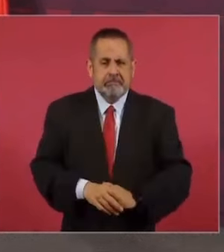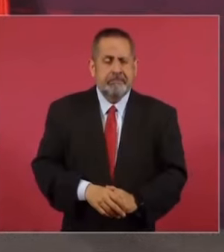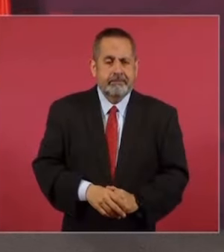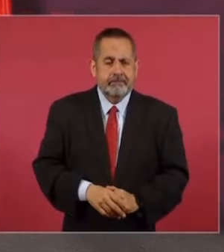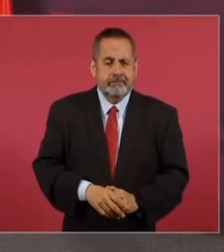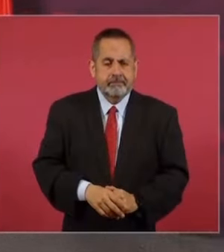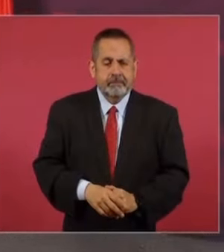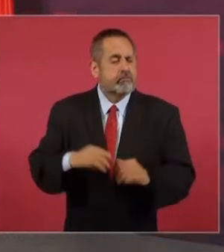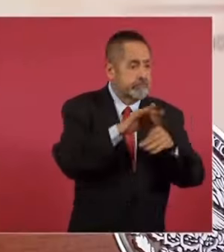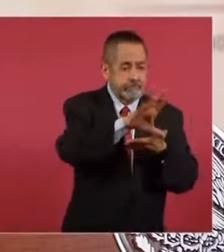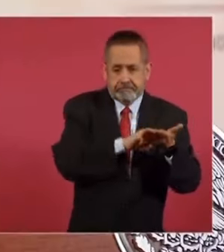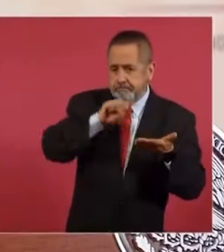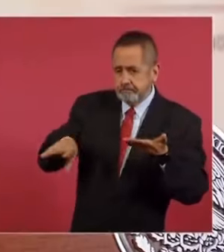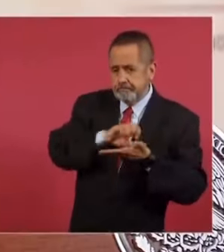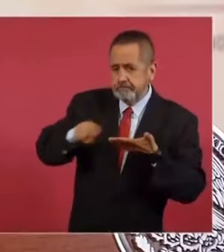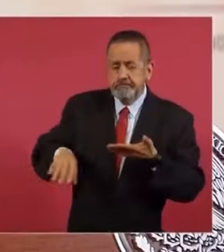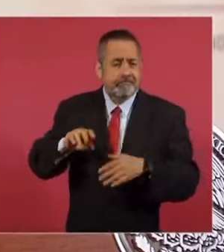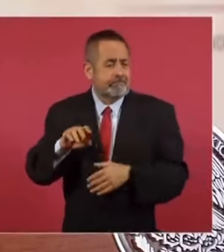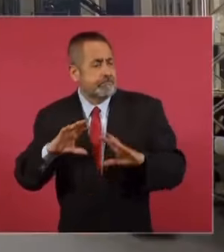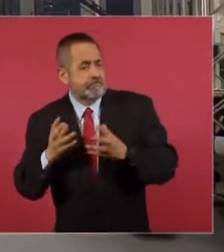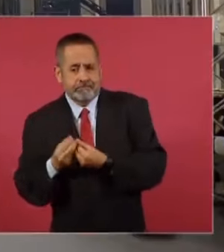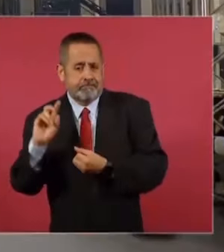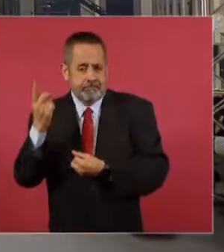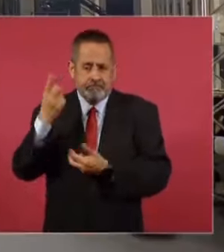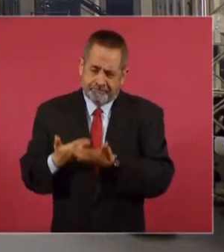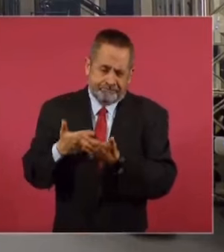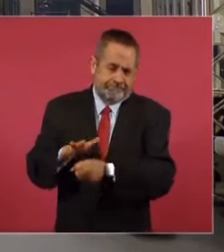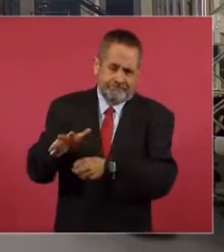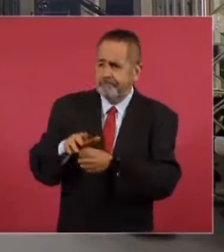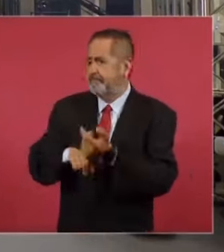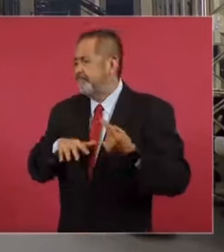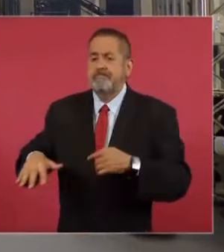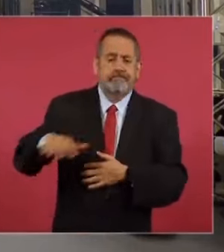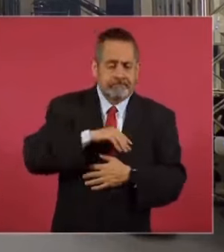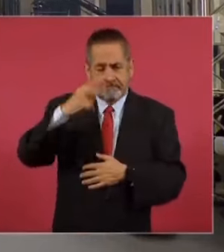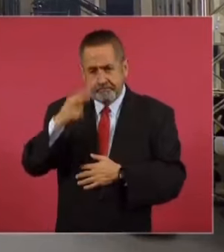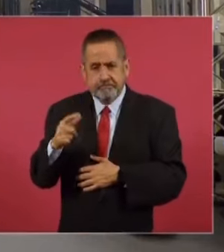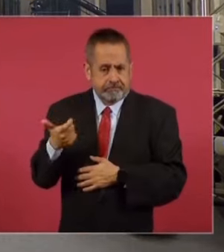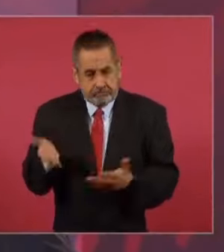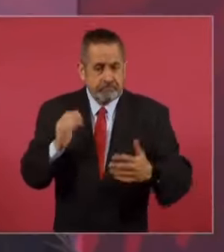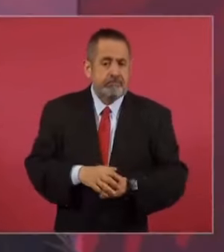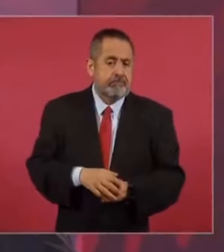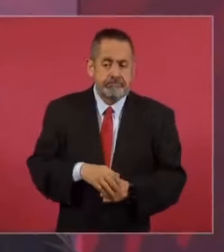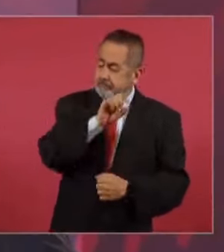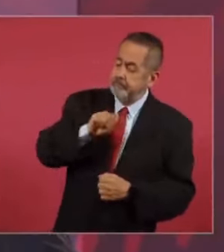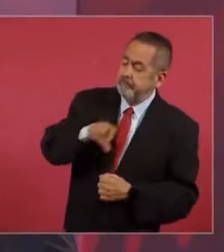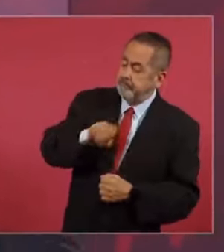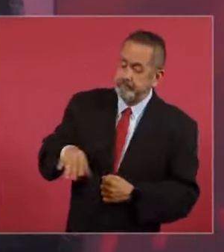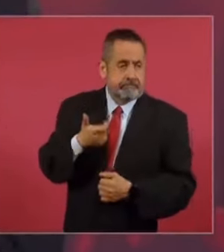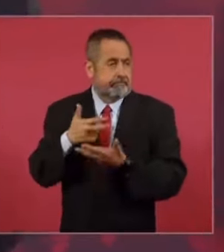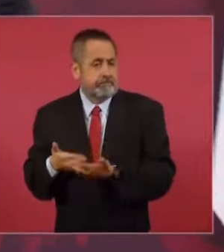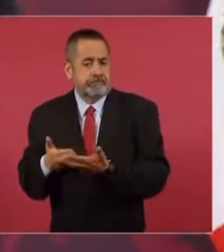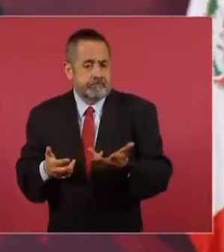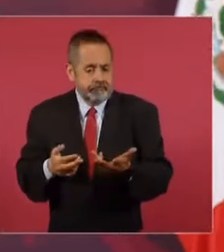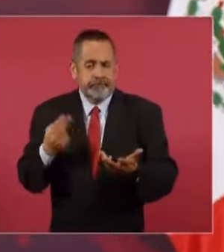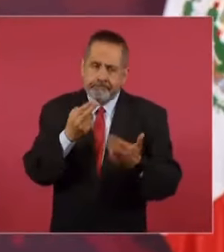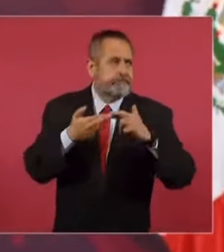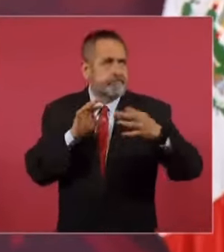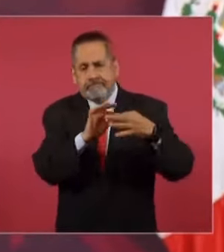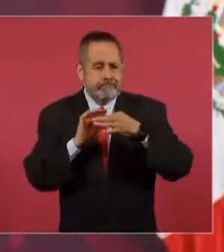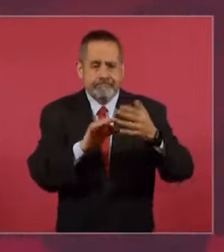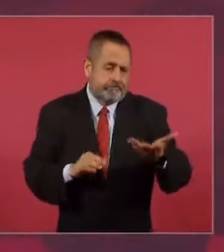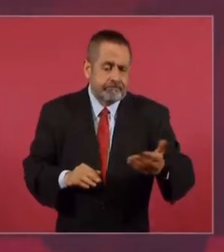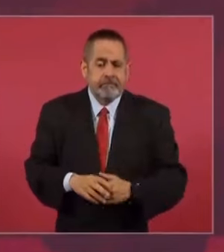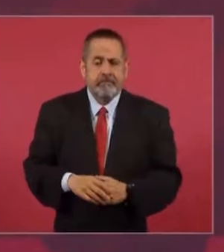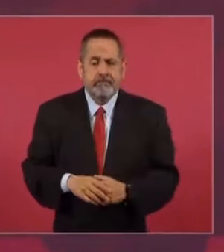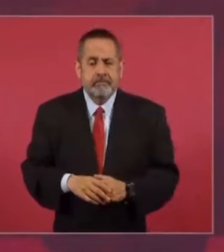creo que con todos los países, las remesas son la principal fuente de ingresos que tiene nuestro país. Entonces, tenemos que tener esta relación, pero